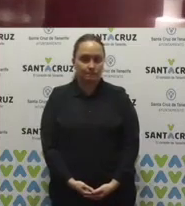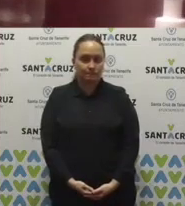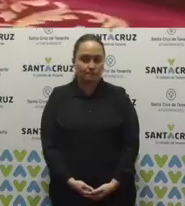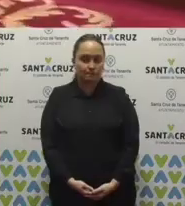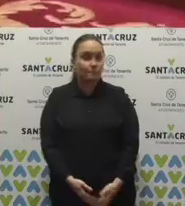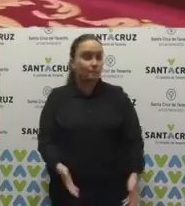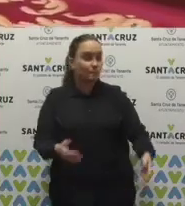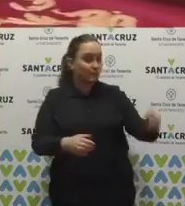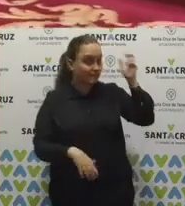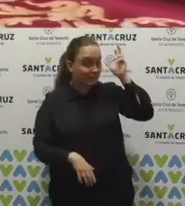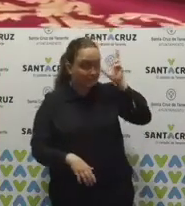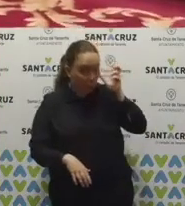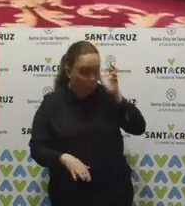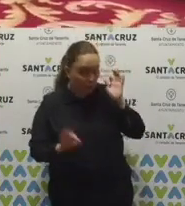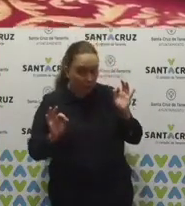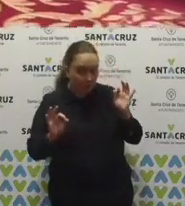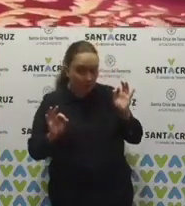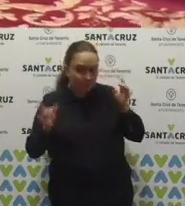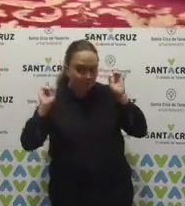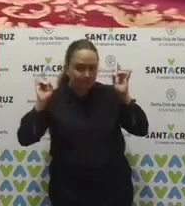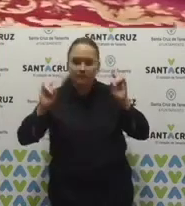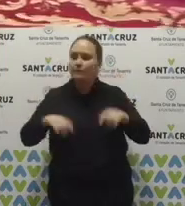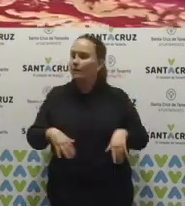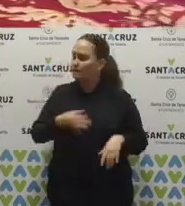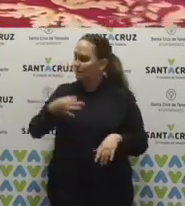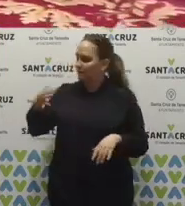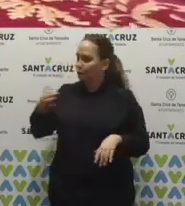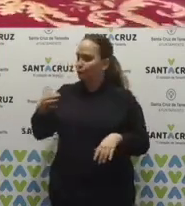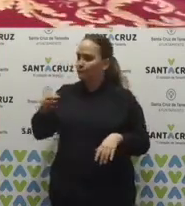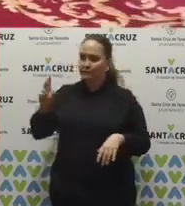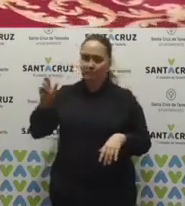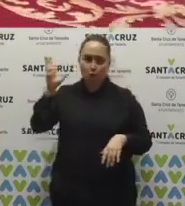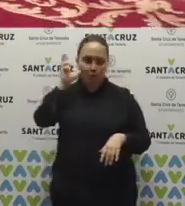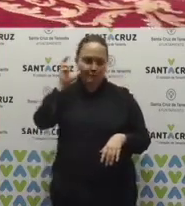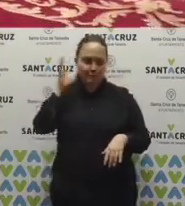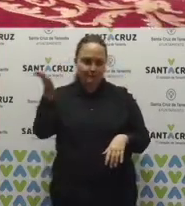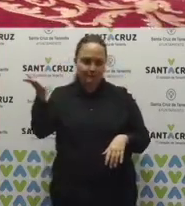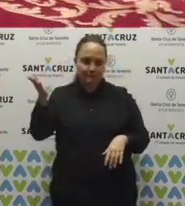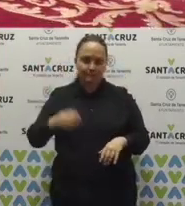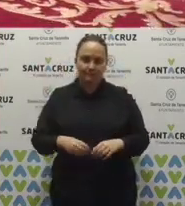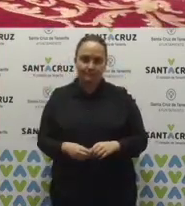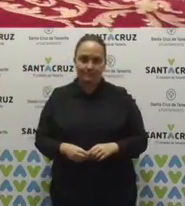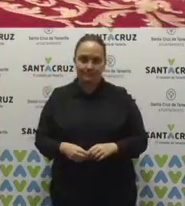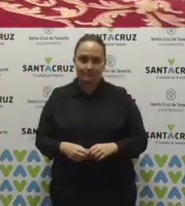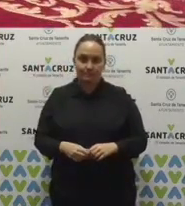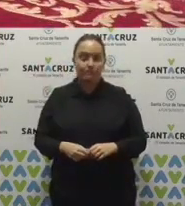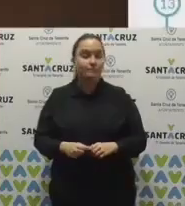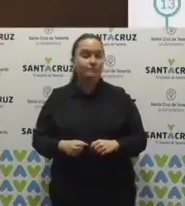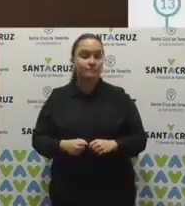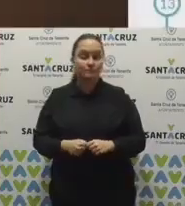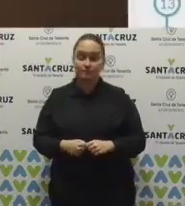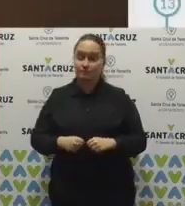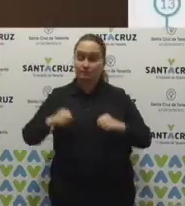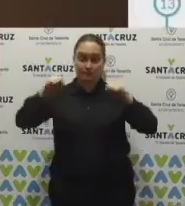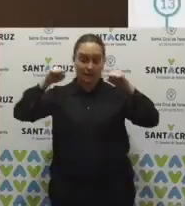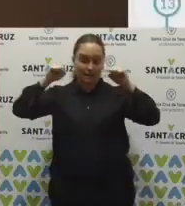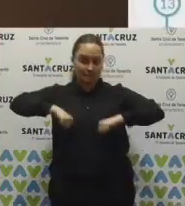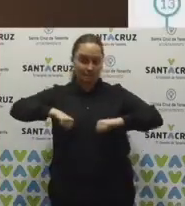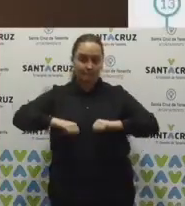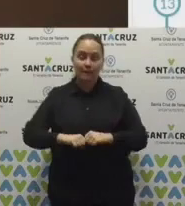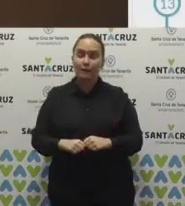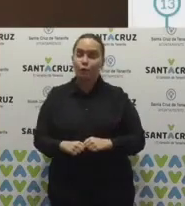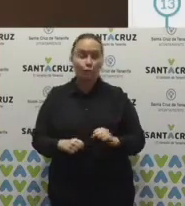se me oye perfectamente donde perfectamente vale lo primero es que es muy